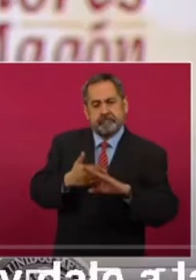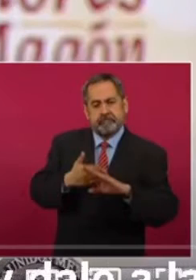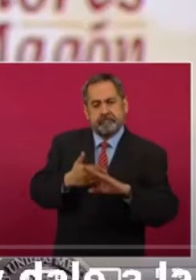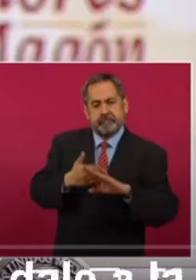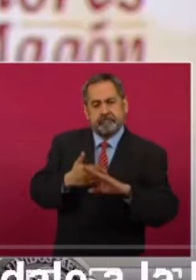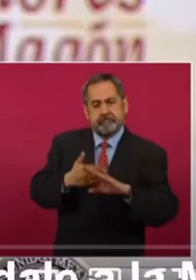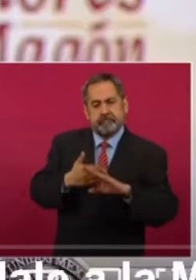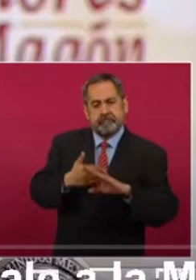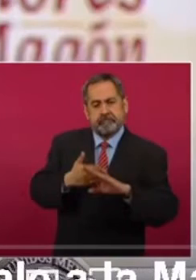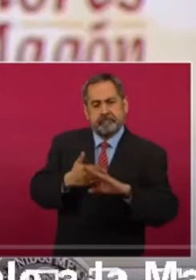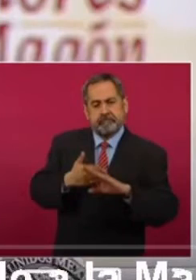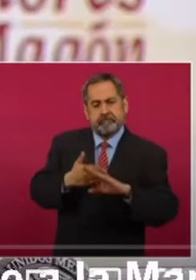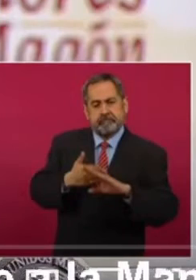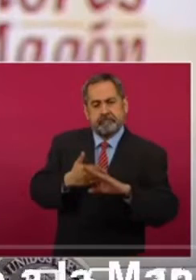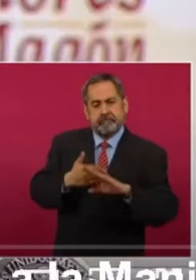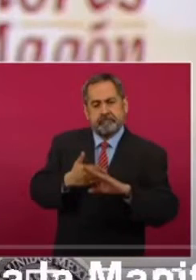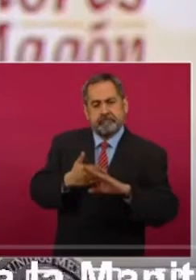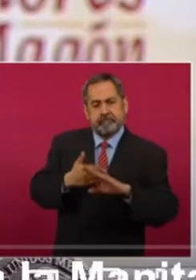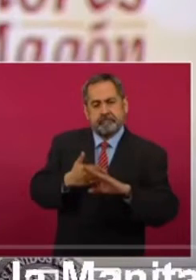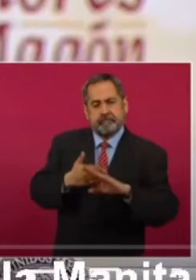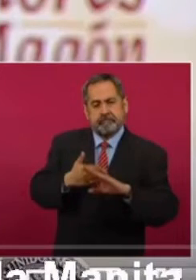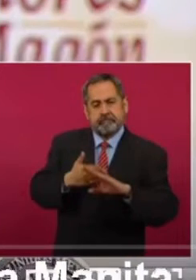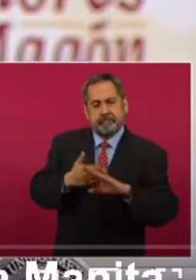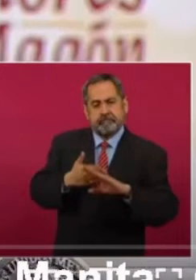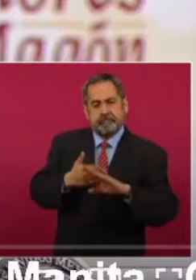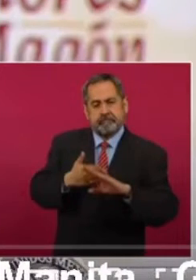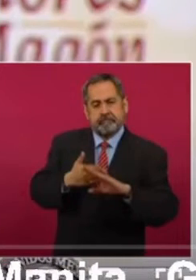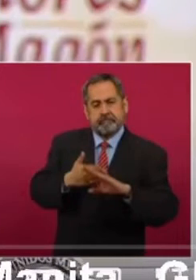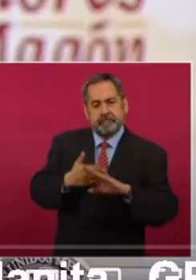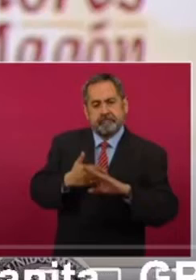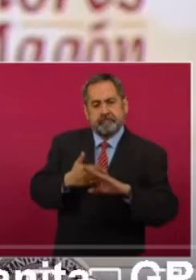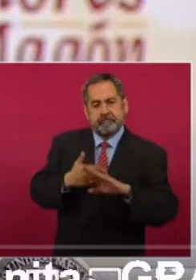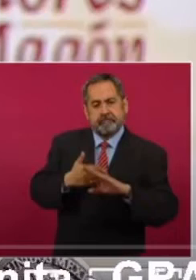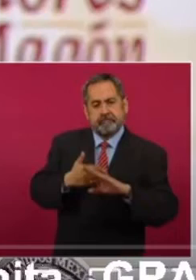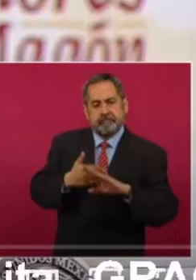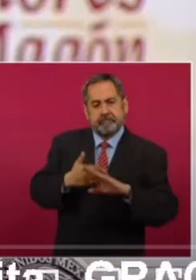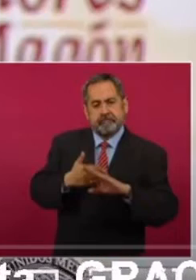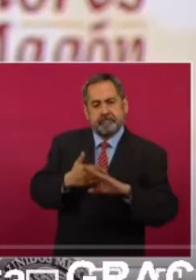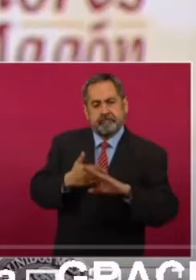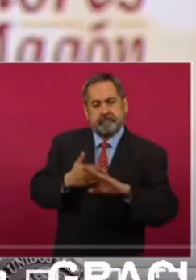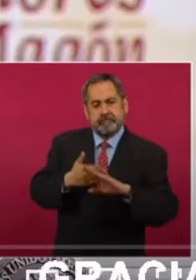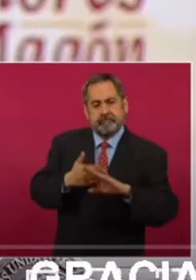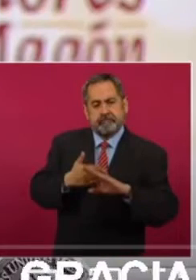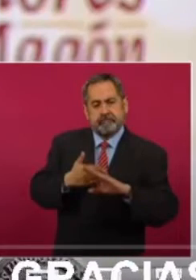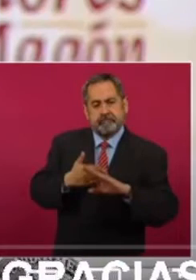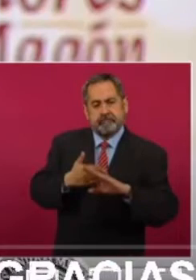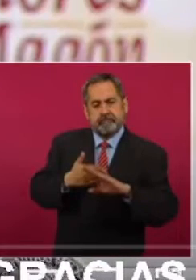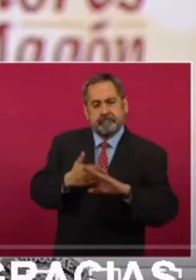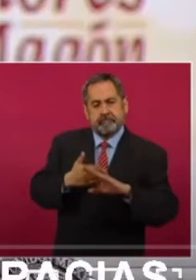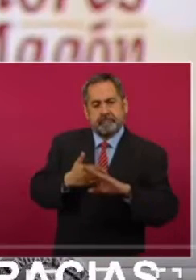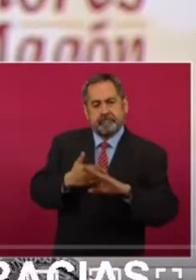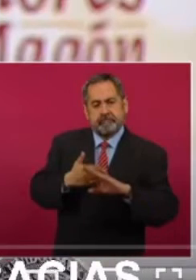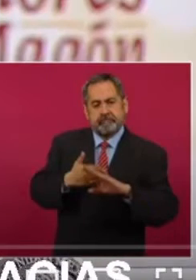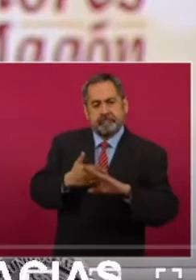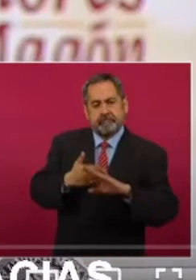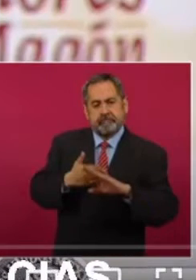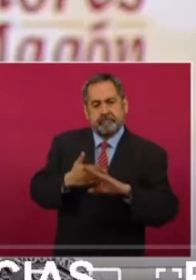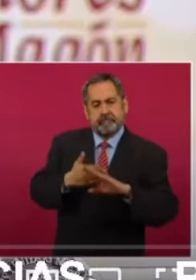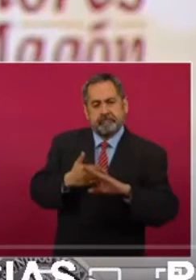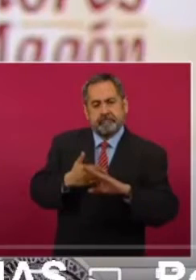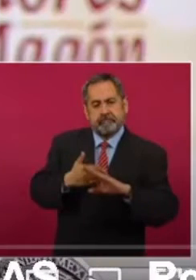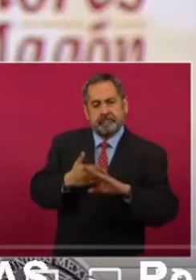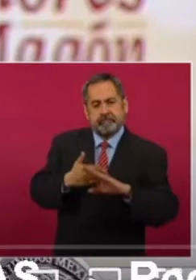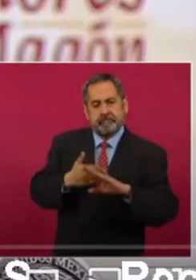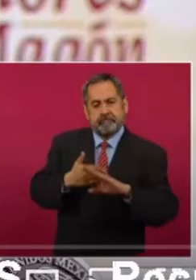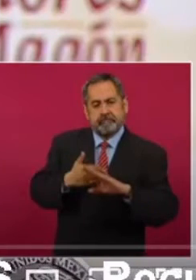acá desde california estamos poniendo también el dedito en el reglón de darles las mejores noticias amigos